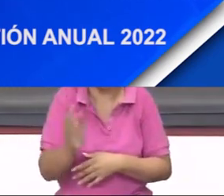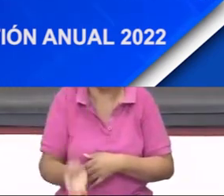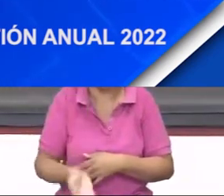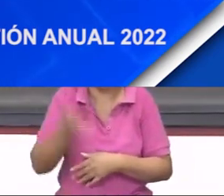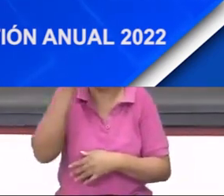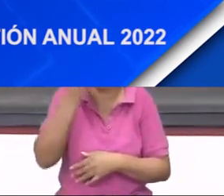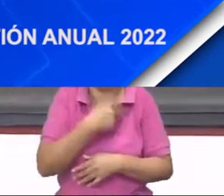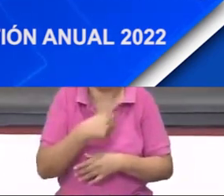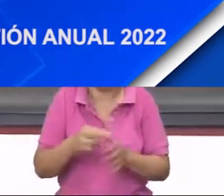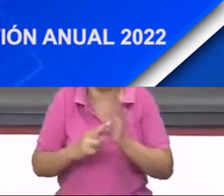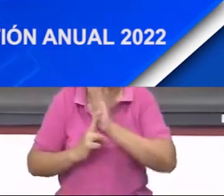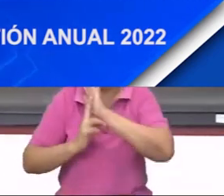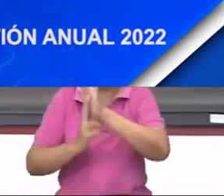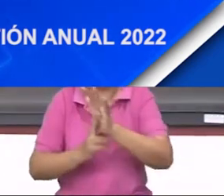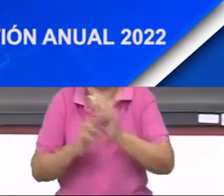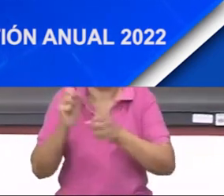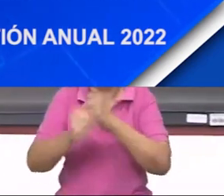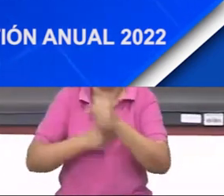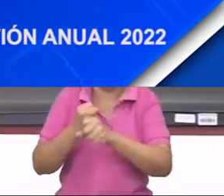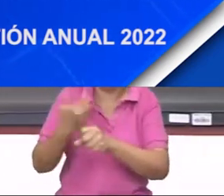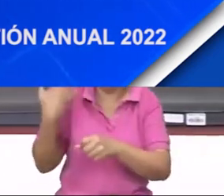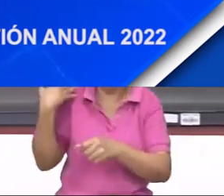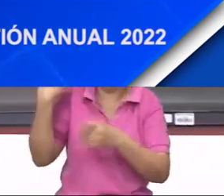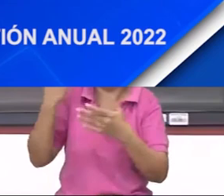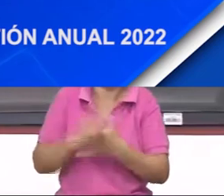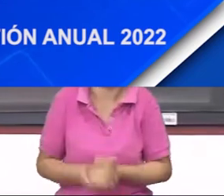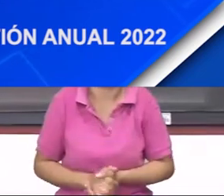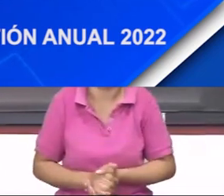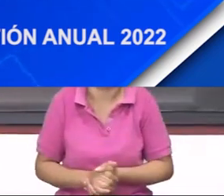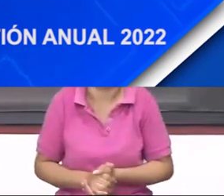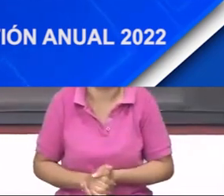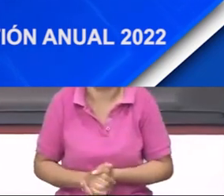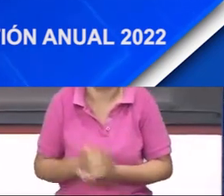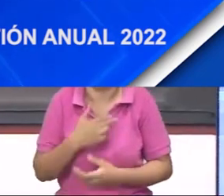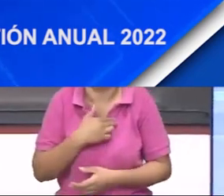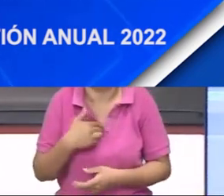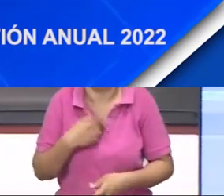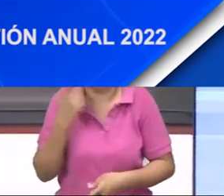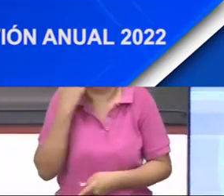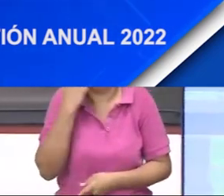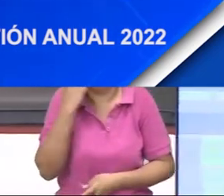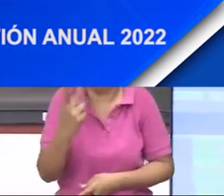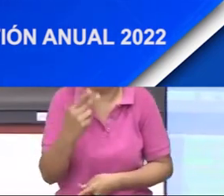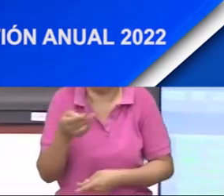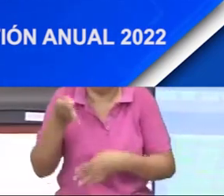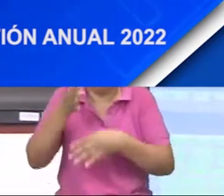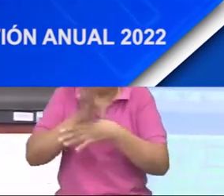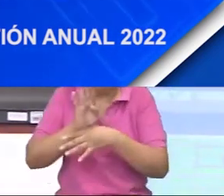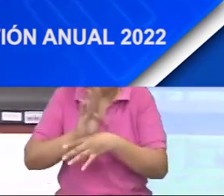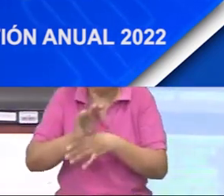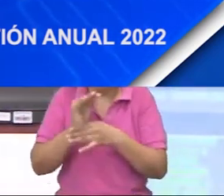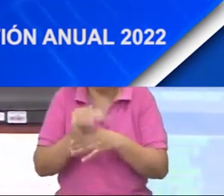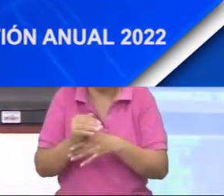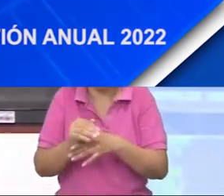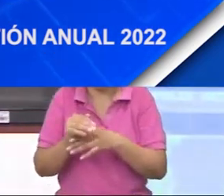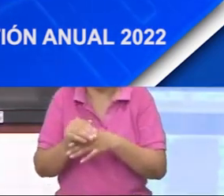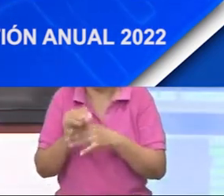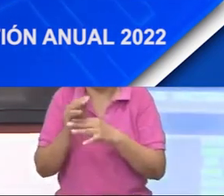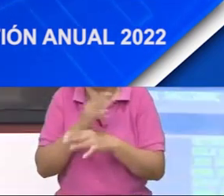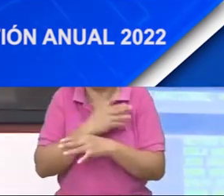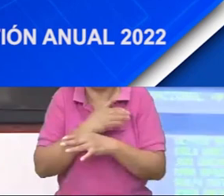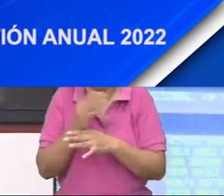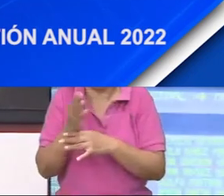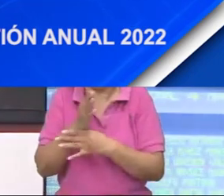15.3% respecto al año anterior. Para la Superintendencia de Banco, la evolución de